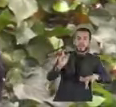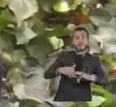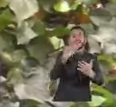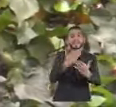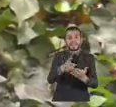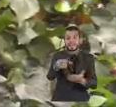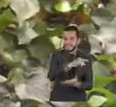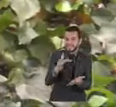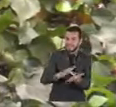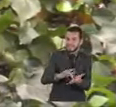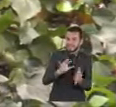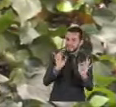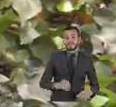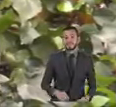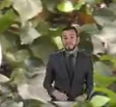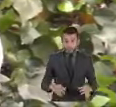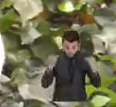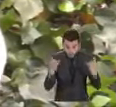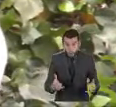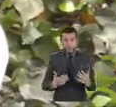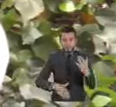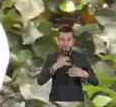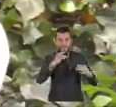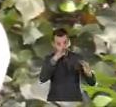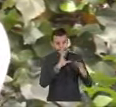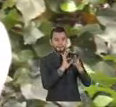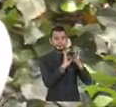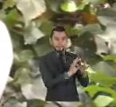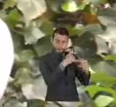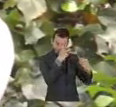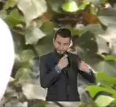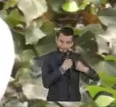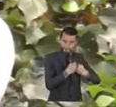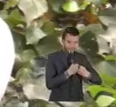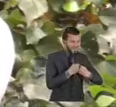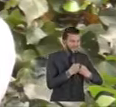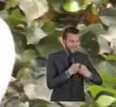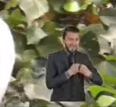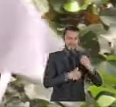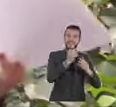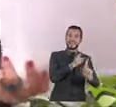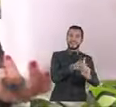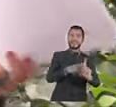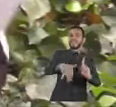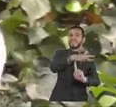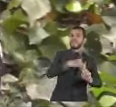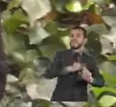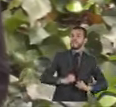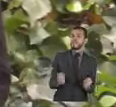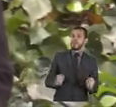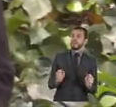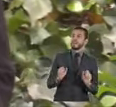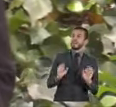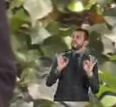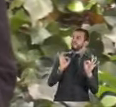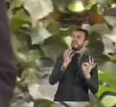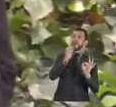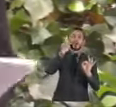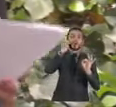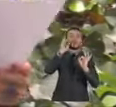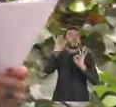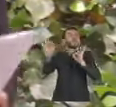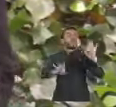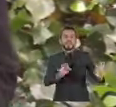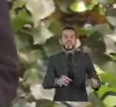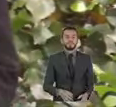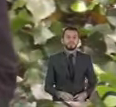esta invitación al nacimiento de la Alianza por el Hábitat Bogotá, el Mejor Hogar. ¿Por qué hacer una alianza? Sería la pregunta. Y es